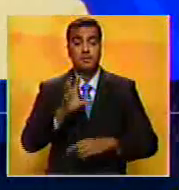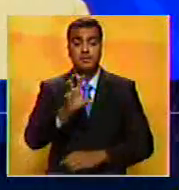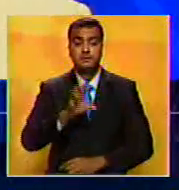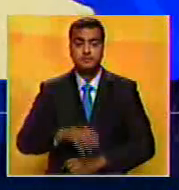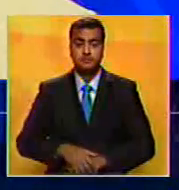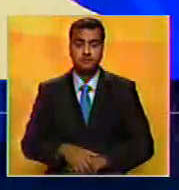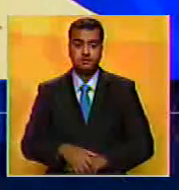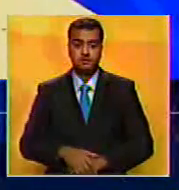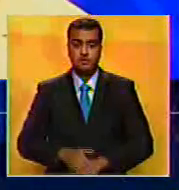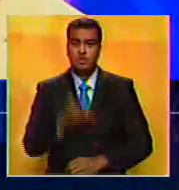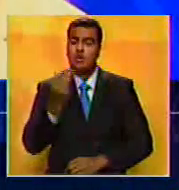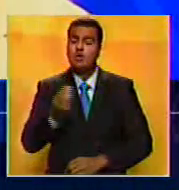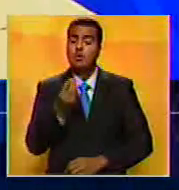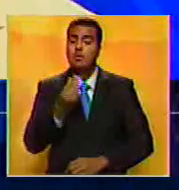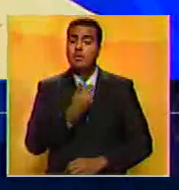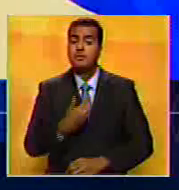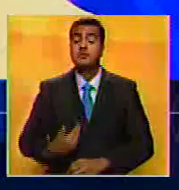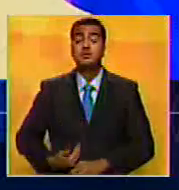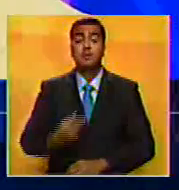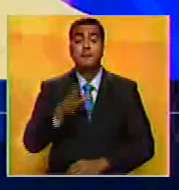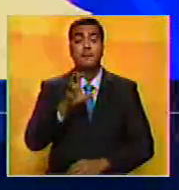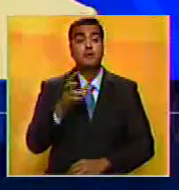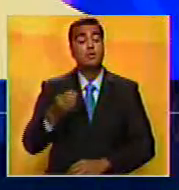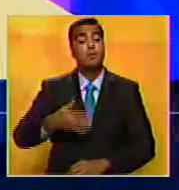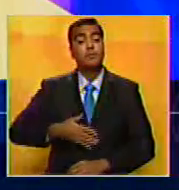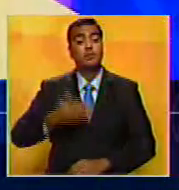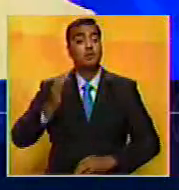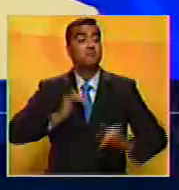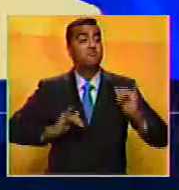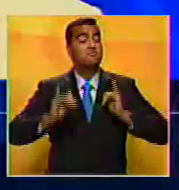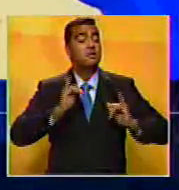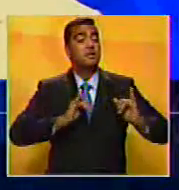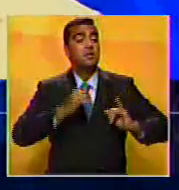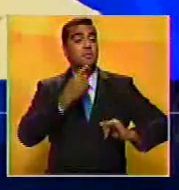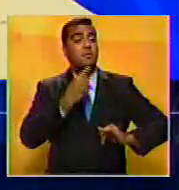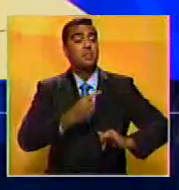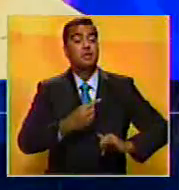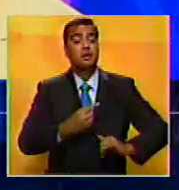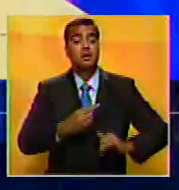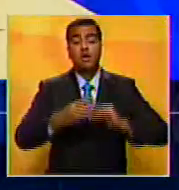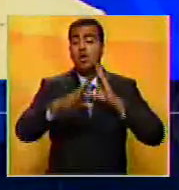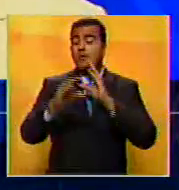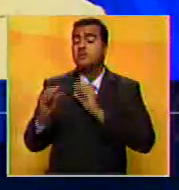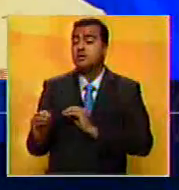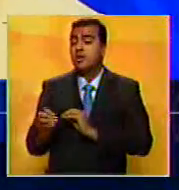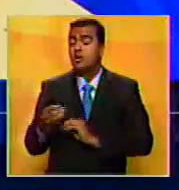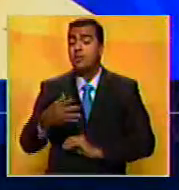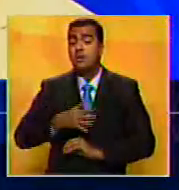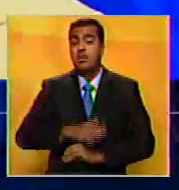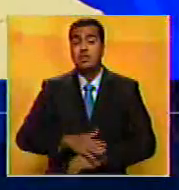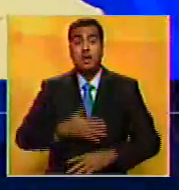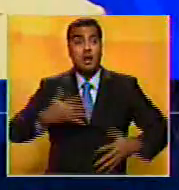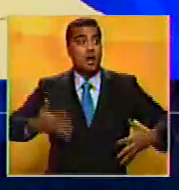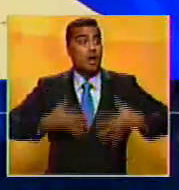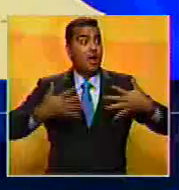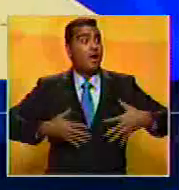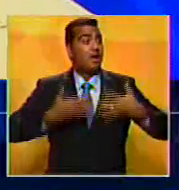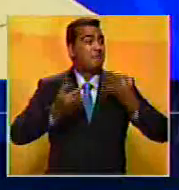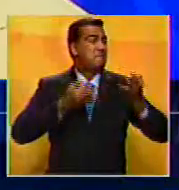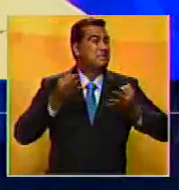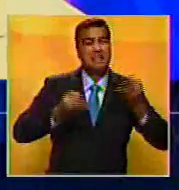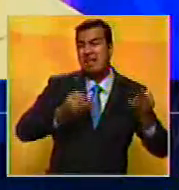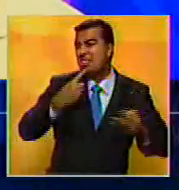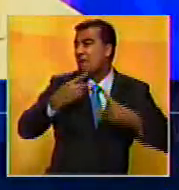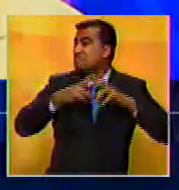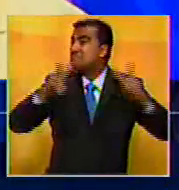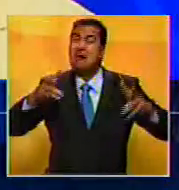país. Entonces usted como mandatario de este país no puede estar bailando, no puede estar conversando, no puede estar alegre y expresando y